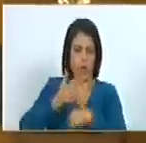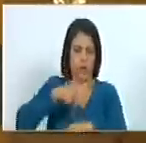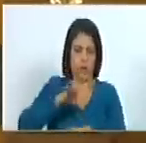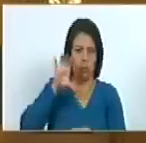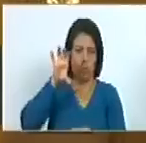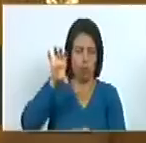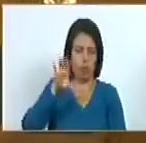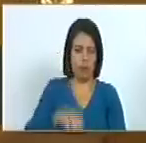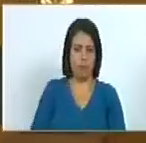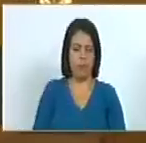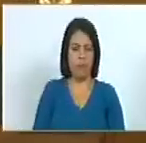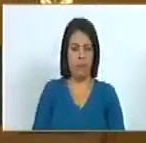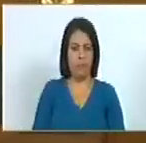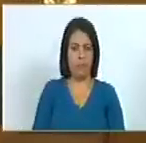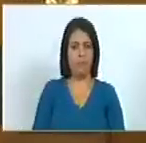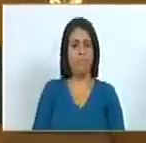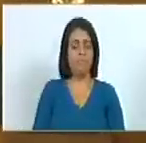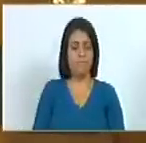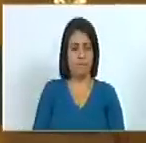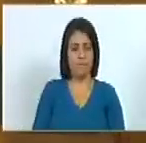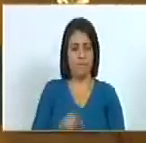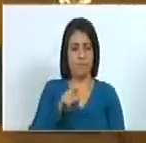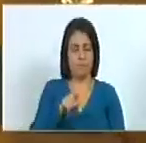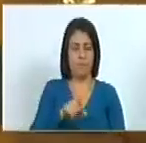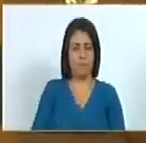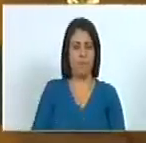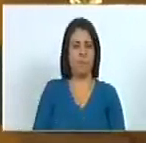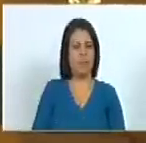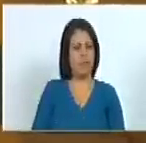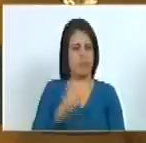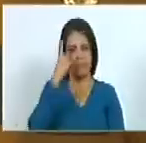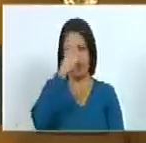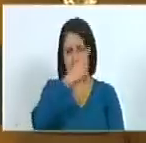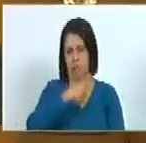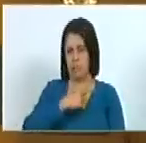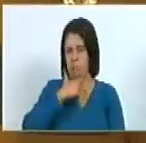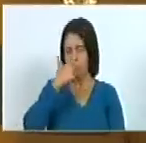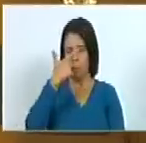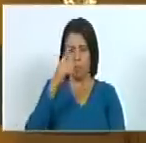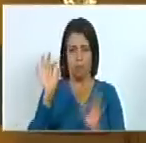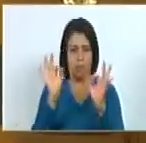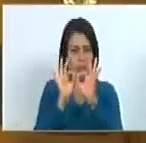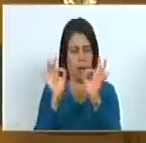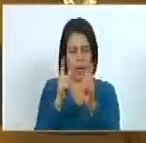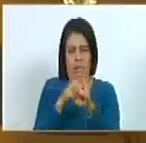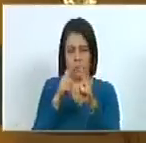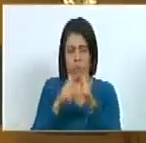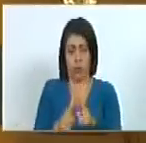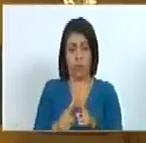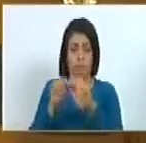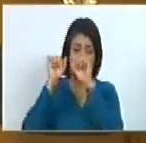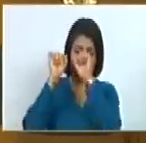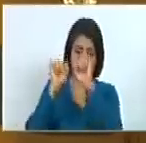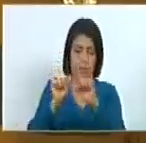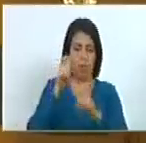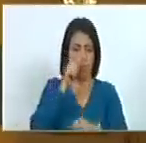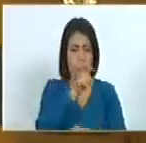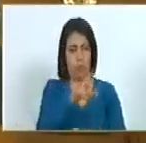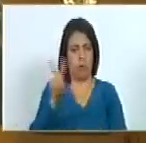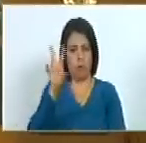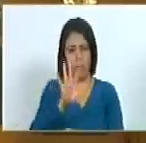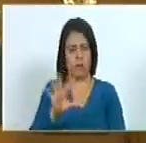nuestro pueblo. Es una posición cínica y es una posición que, por cierto, condena al pueblo